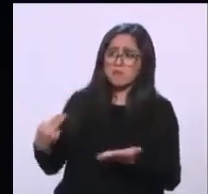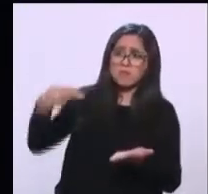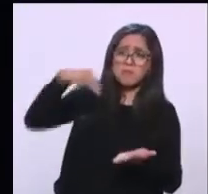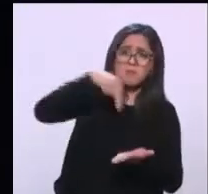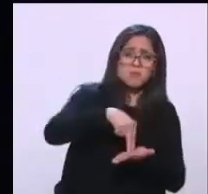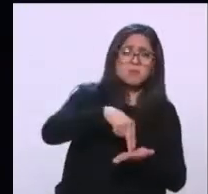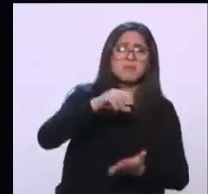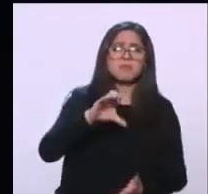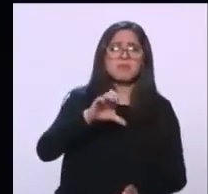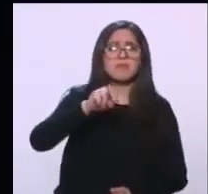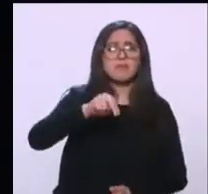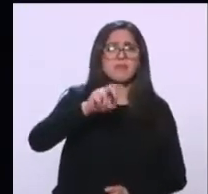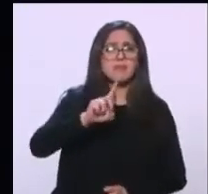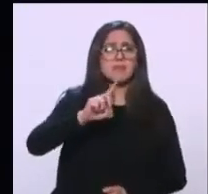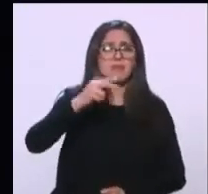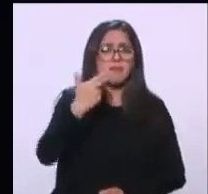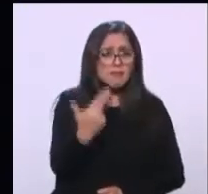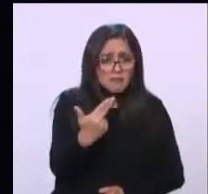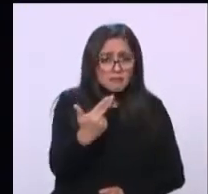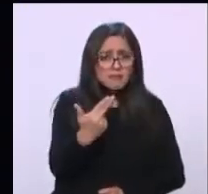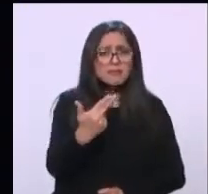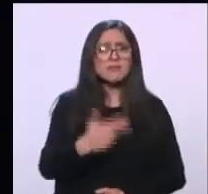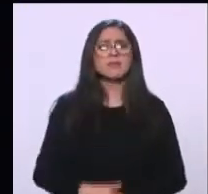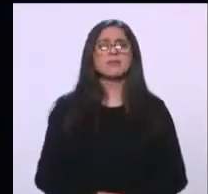hay una serie de